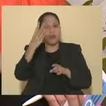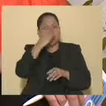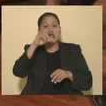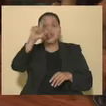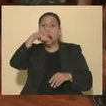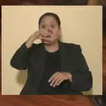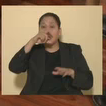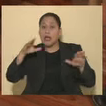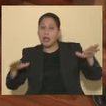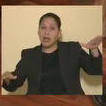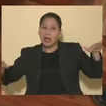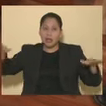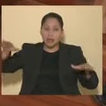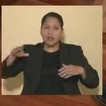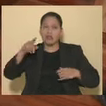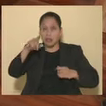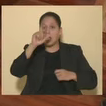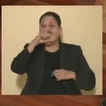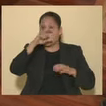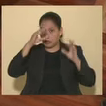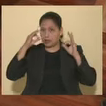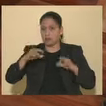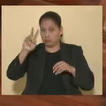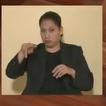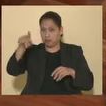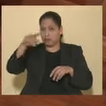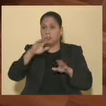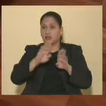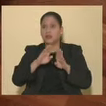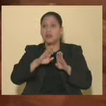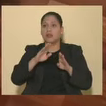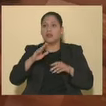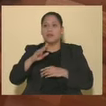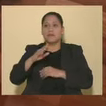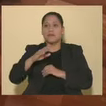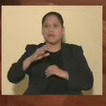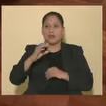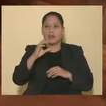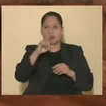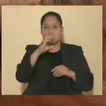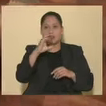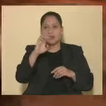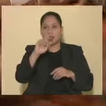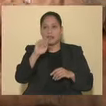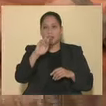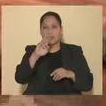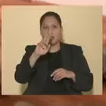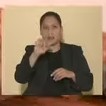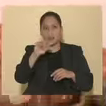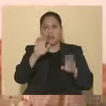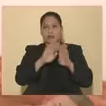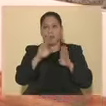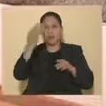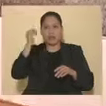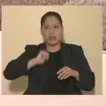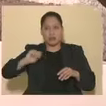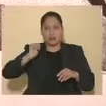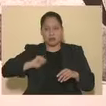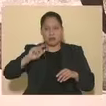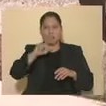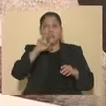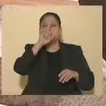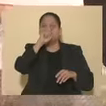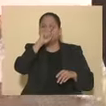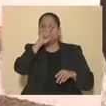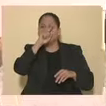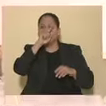águila. ¿Qué va a hacer? Exacto, es un águila real, es una exhibición de cetrería. La cetrería es una actividad que se realizaba en el medievo con aves